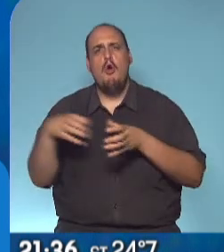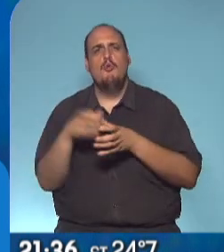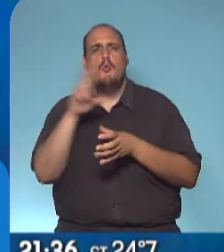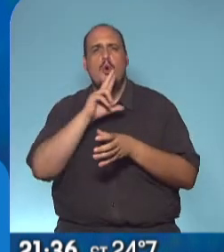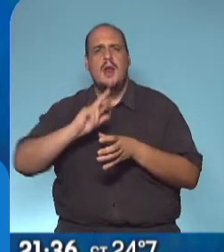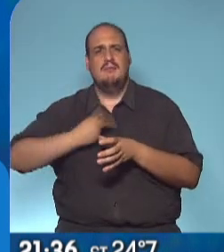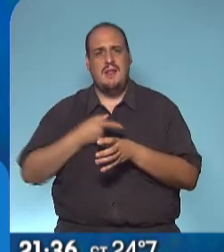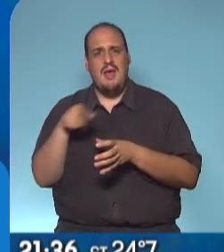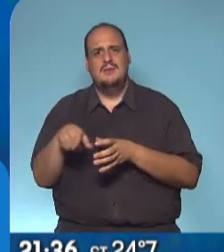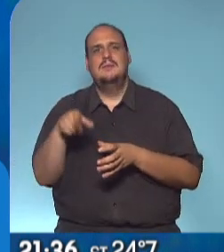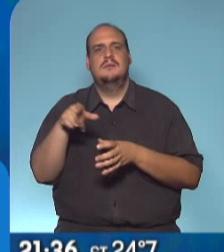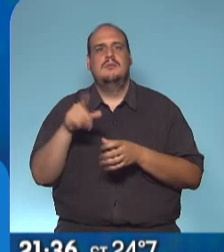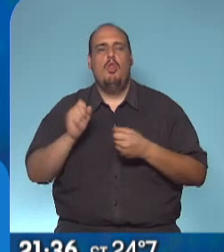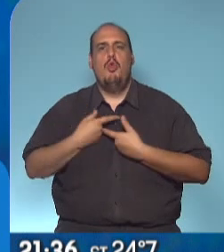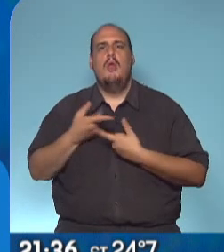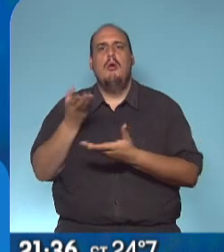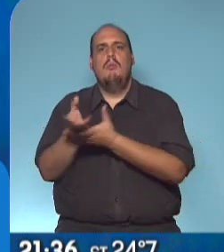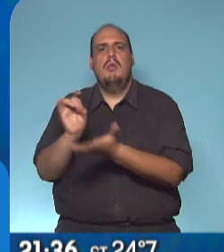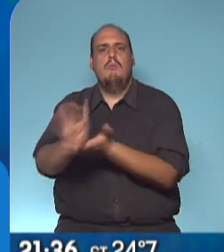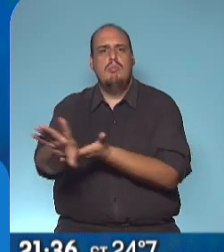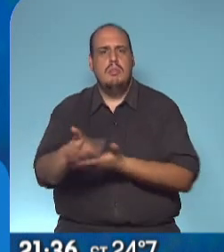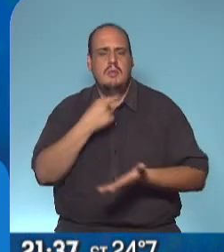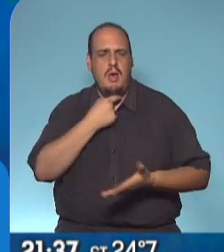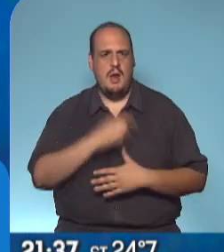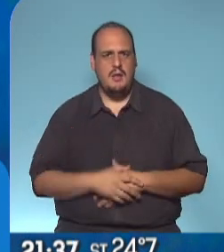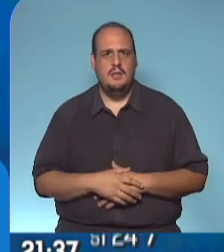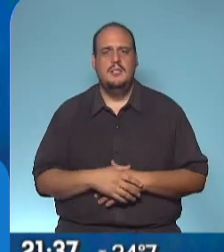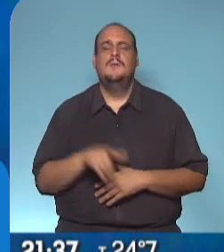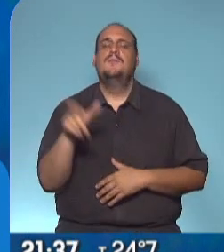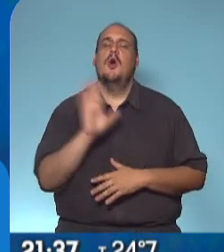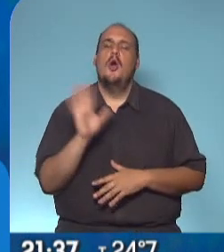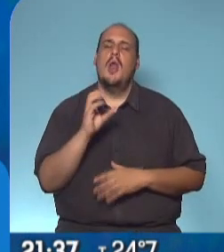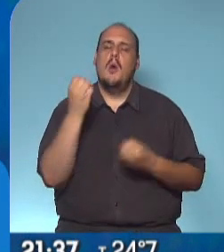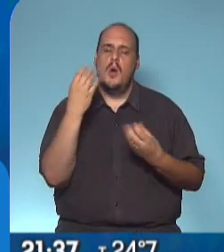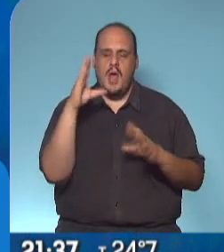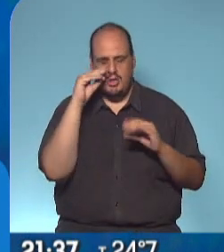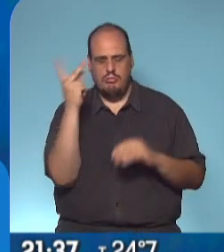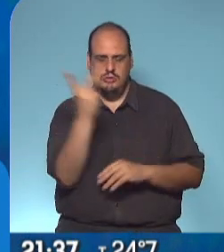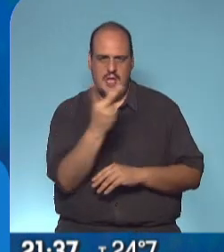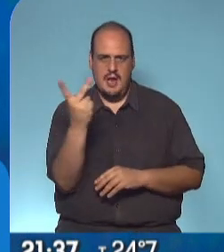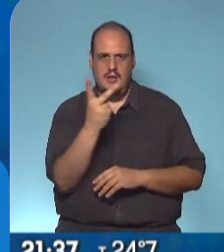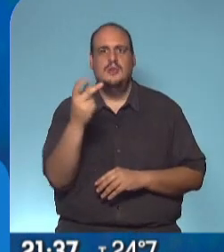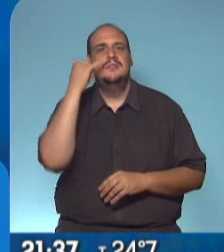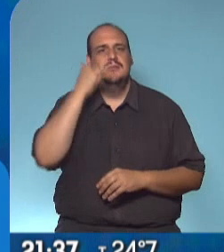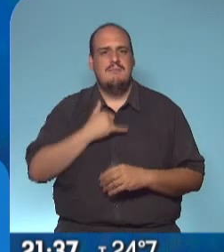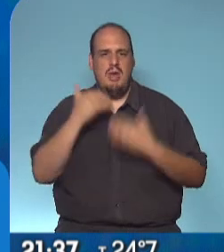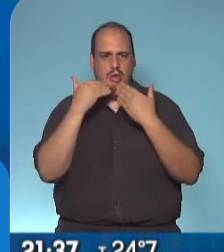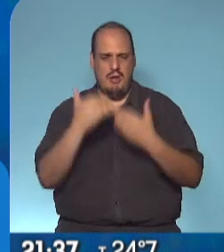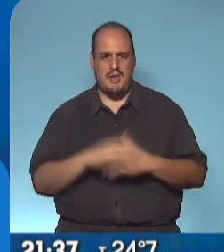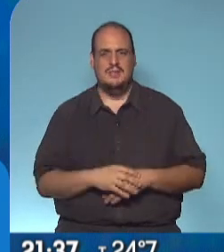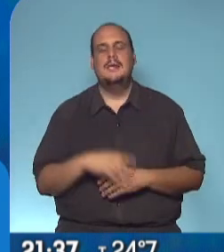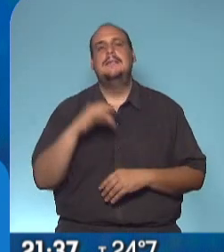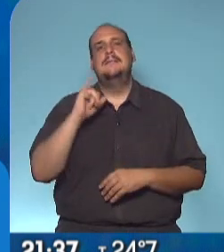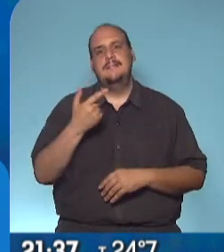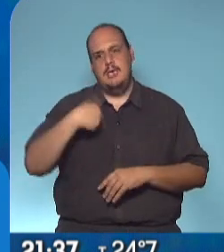un pedido de desalojo en un hotel céntrico. ¿Cómo estás? ¿Qué tal? Buenas noches a las dos. Muchas gracias por el llamado. Sí, hoy